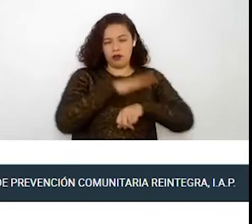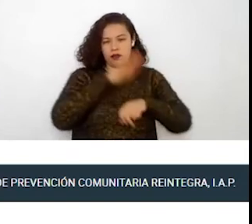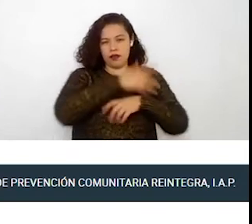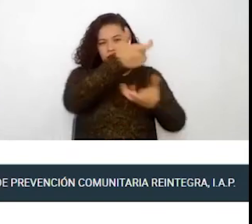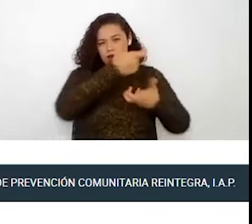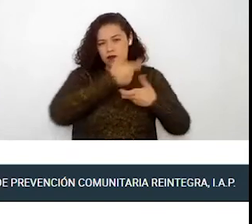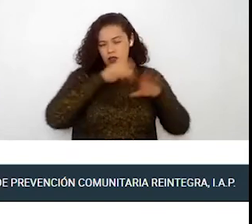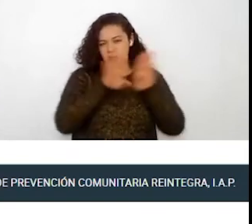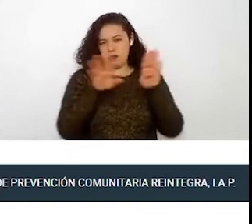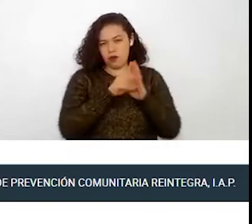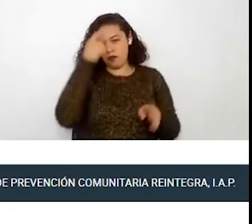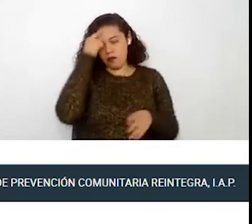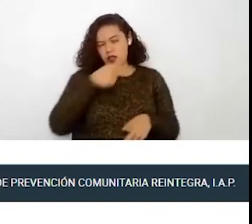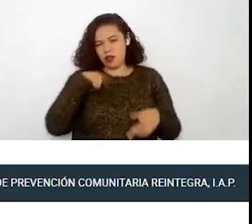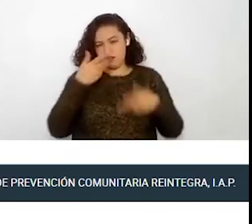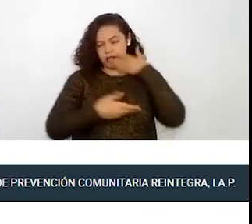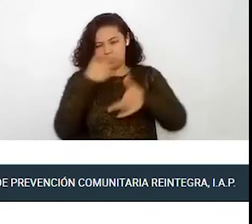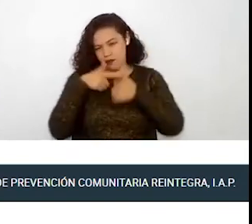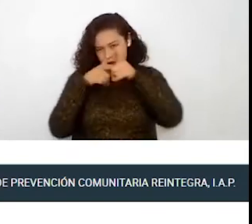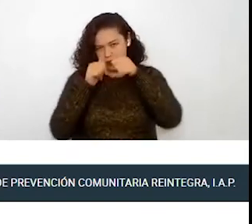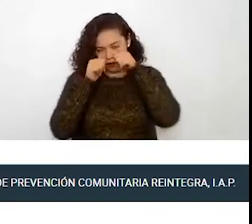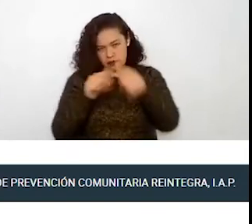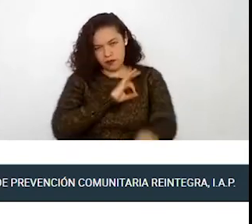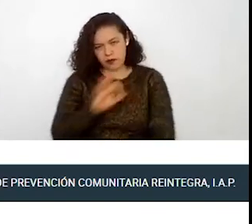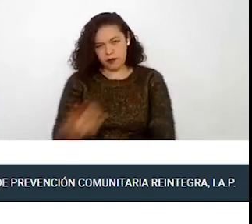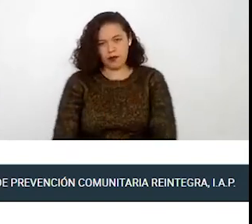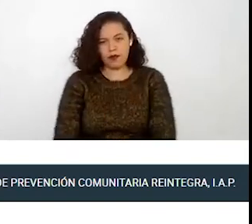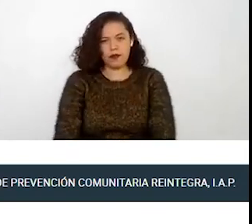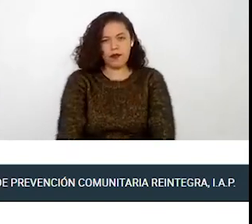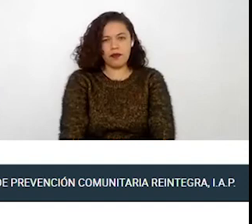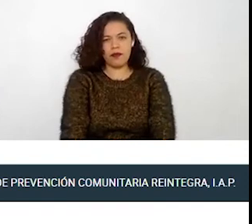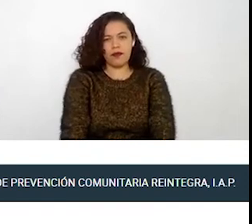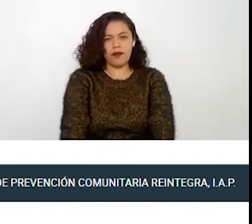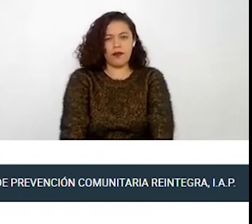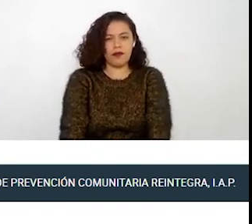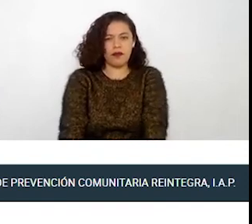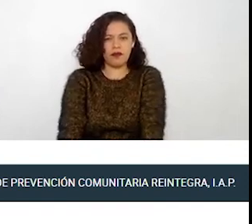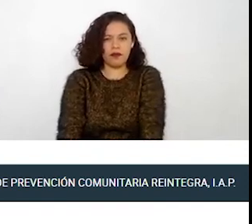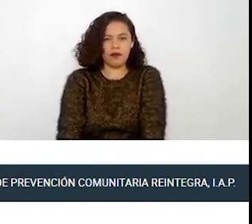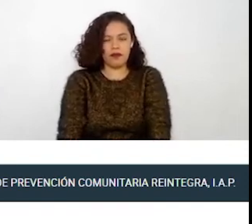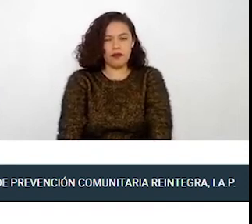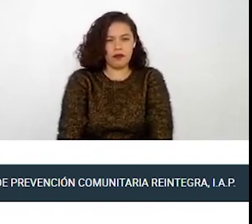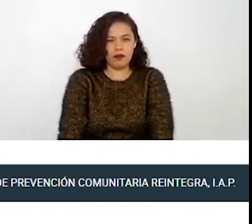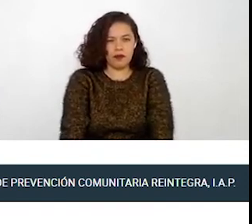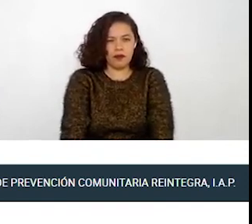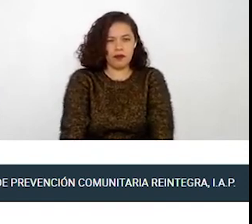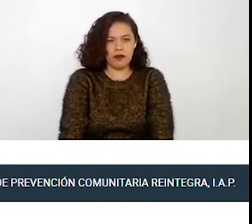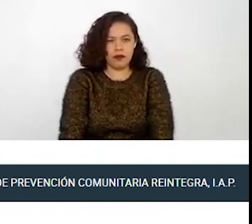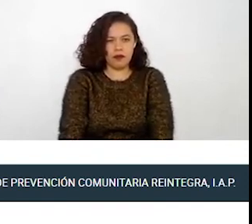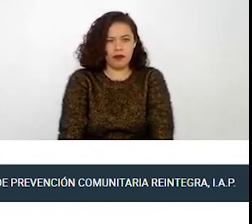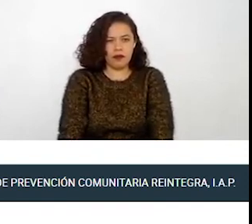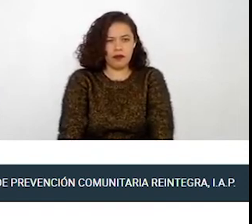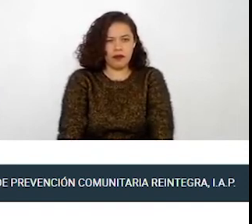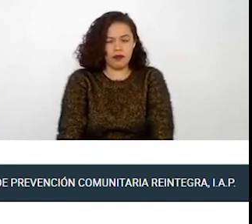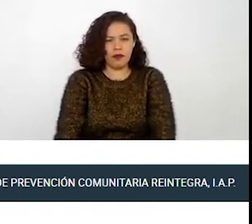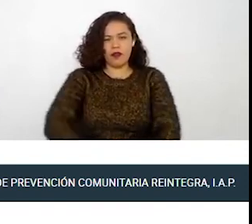para continuar con mis servicios asistencial tenemos Bueno aquí hay uno aquí está un proyecto que